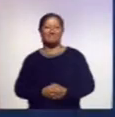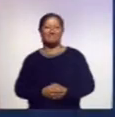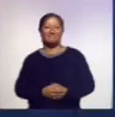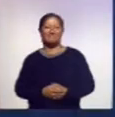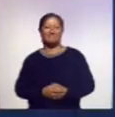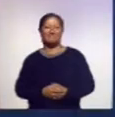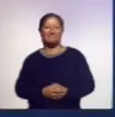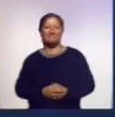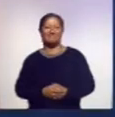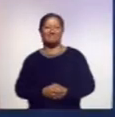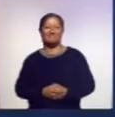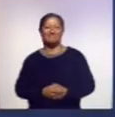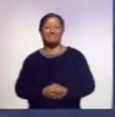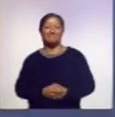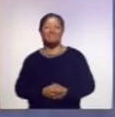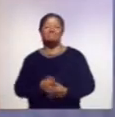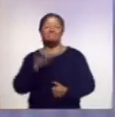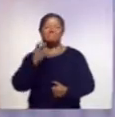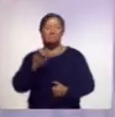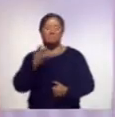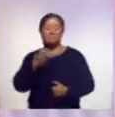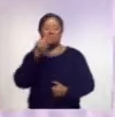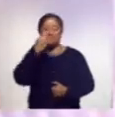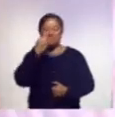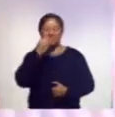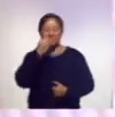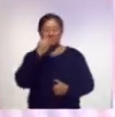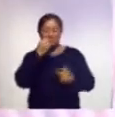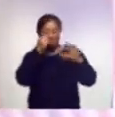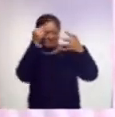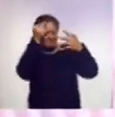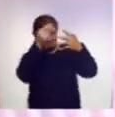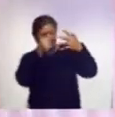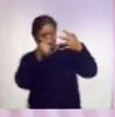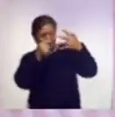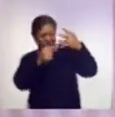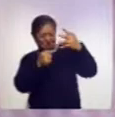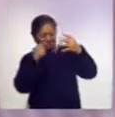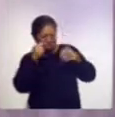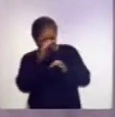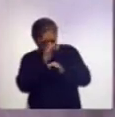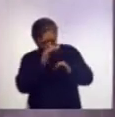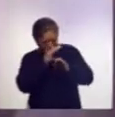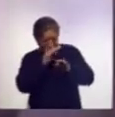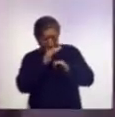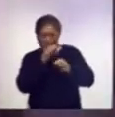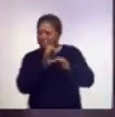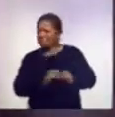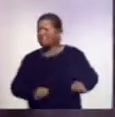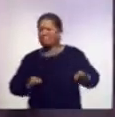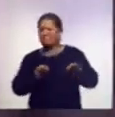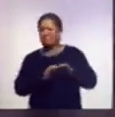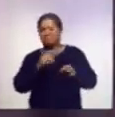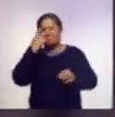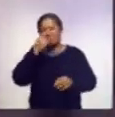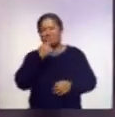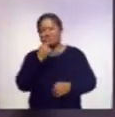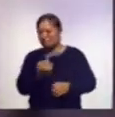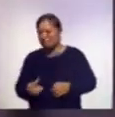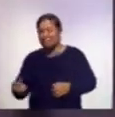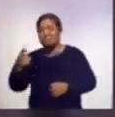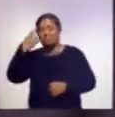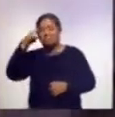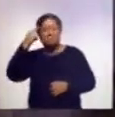Es así que este alimento, por su composición, resulta indispensable en la vida de los menores, tanto para su desarrollo